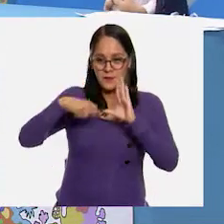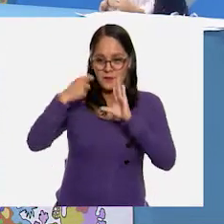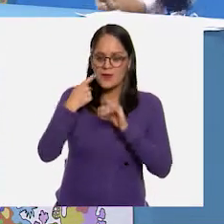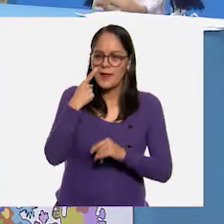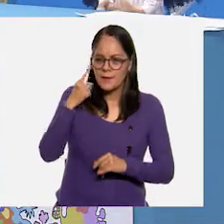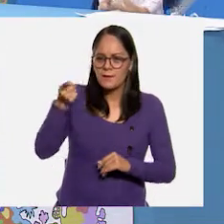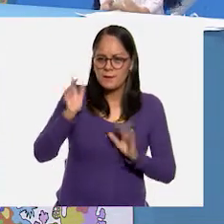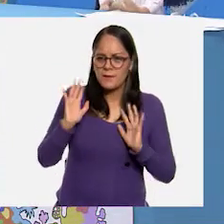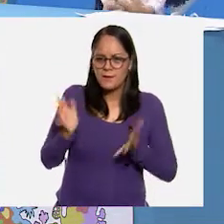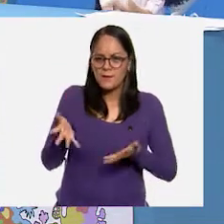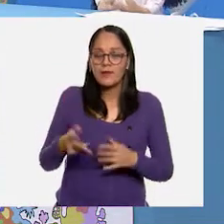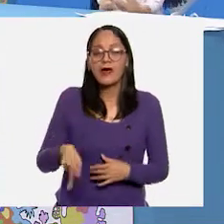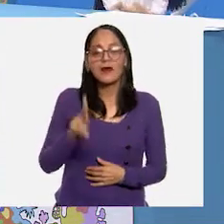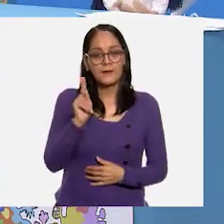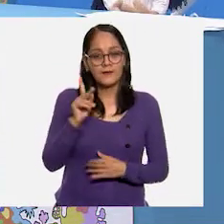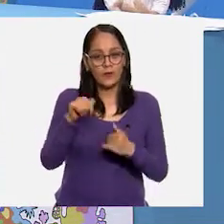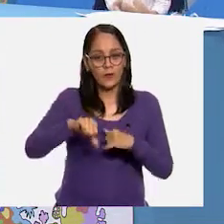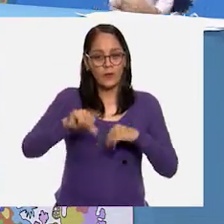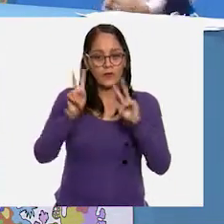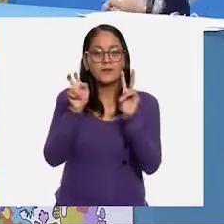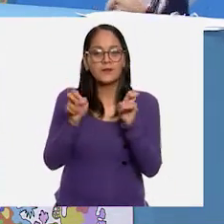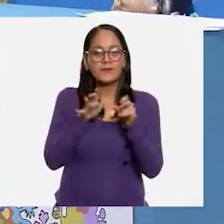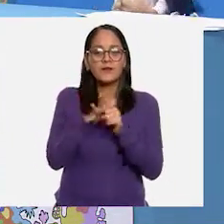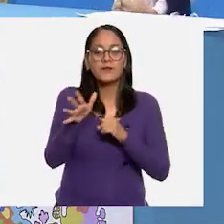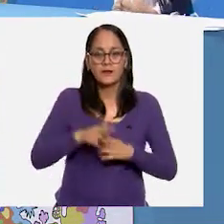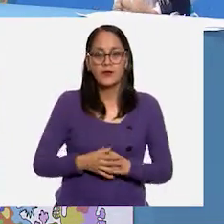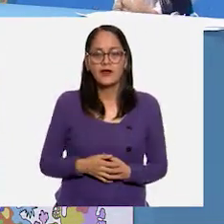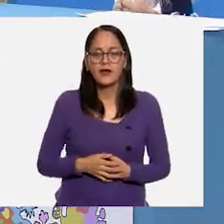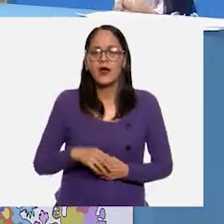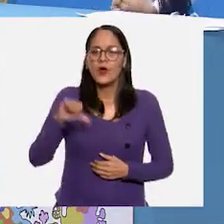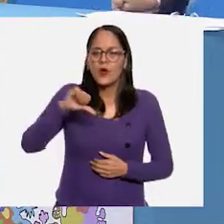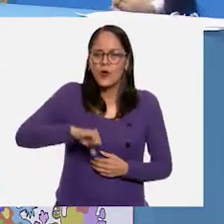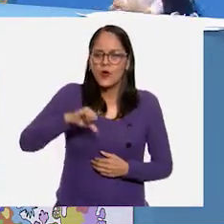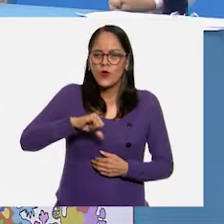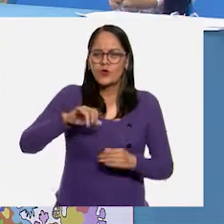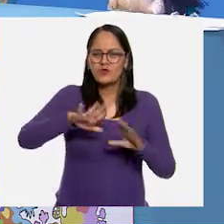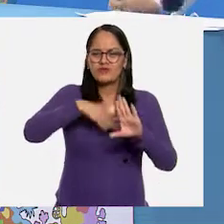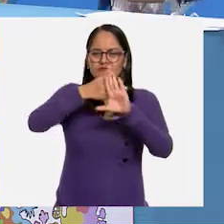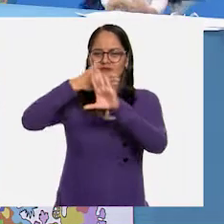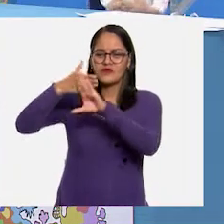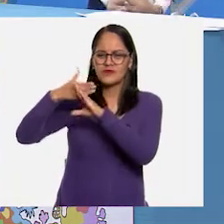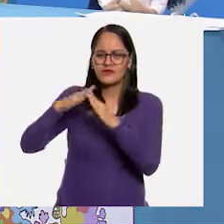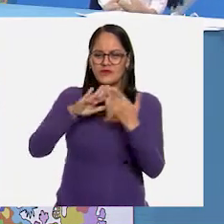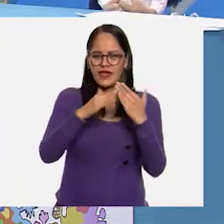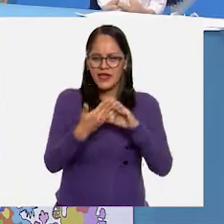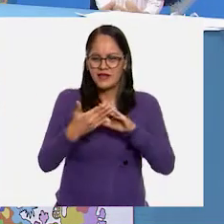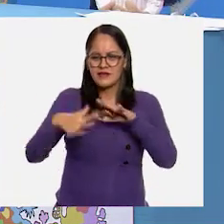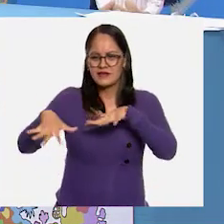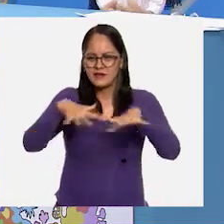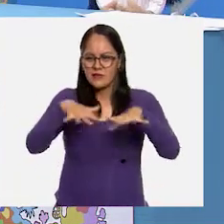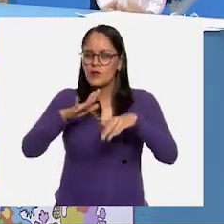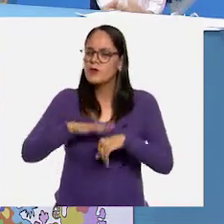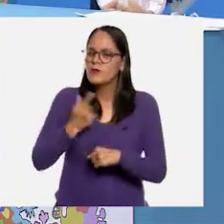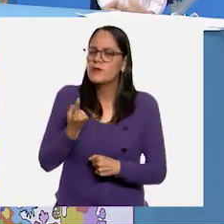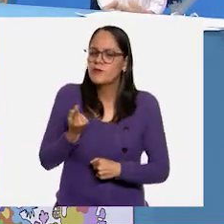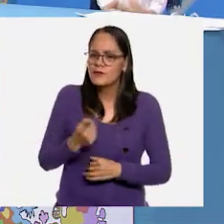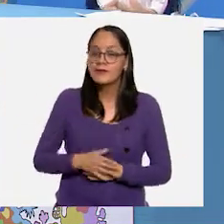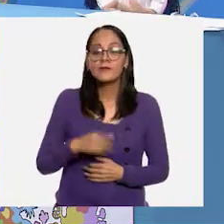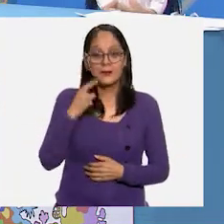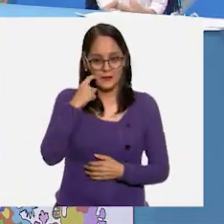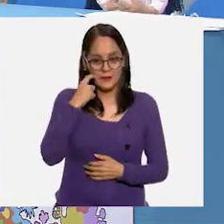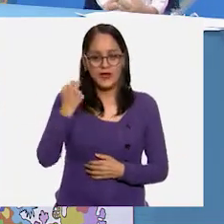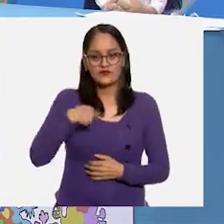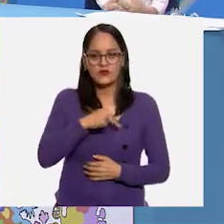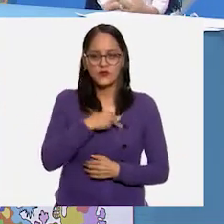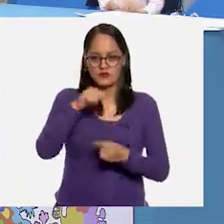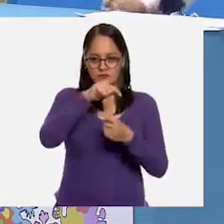desastres. Precisamente el tema de hoy es ¿por qué ocurren los desastres? Esto nos puede ayudar a identificar los factores que